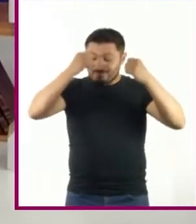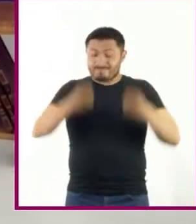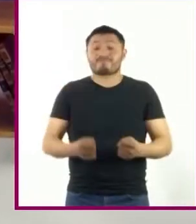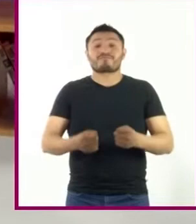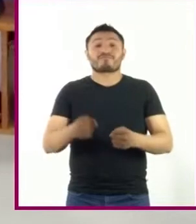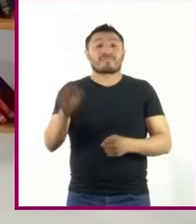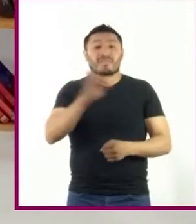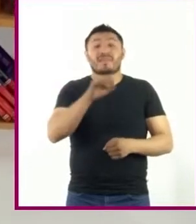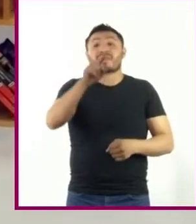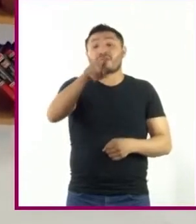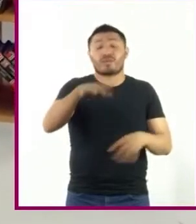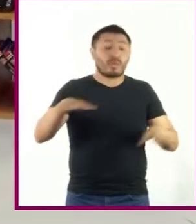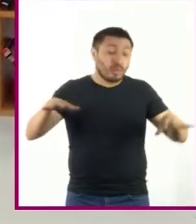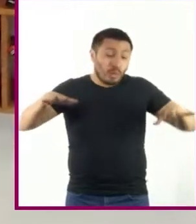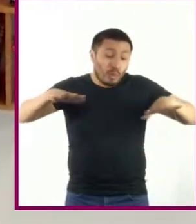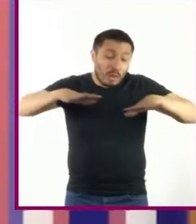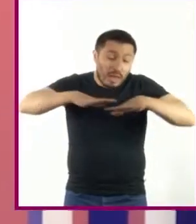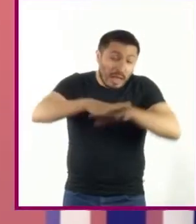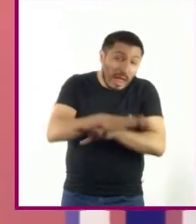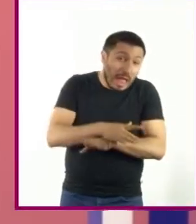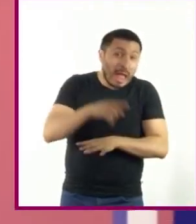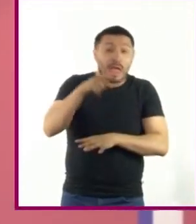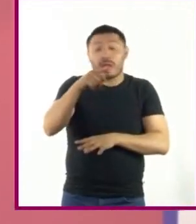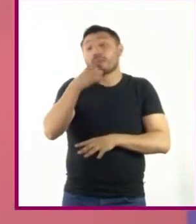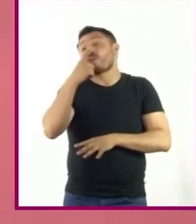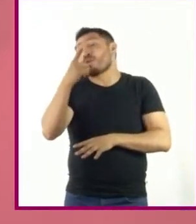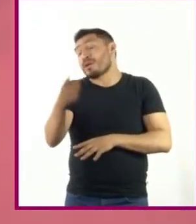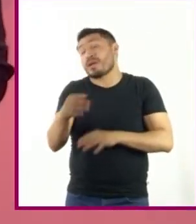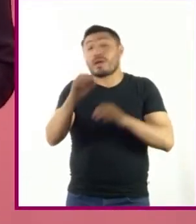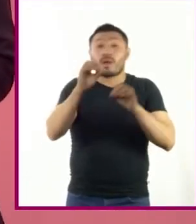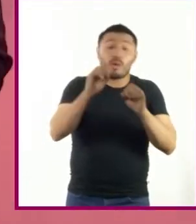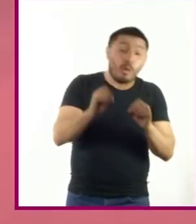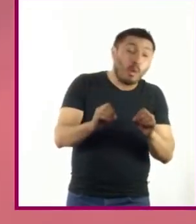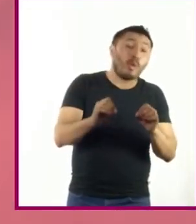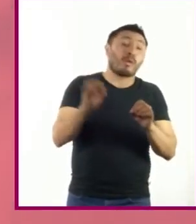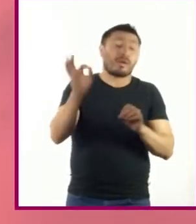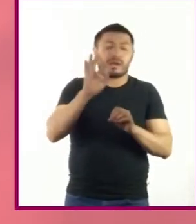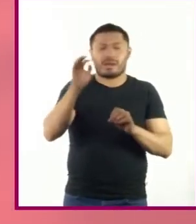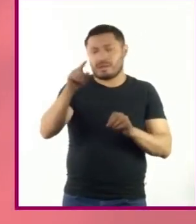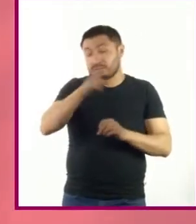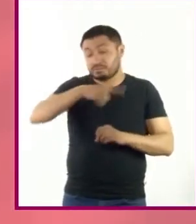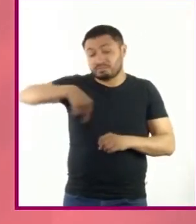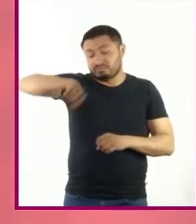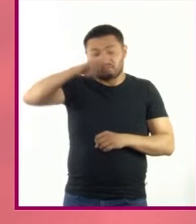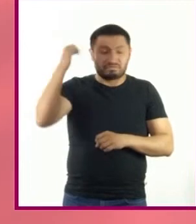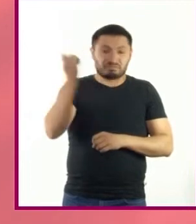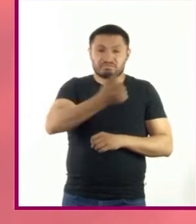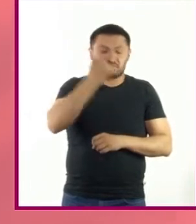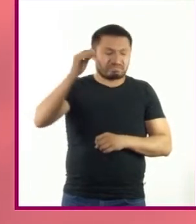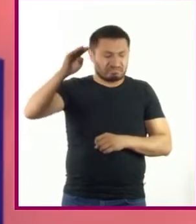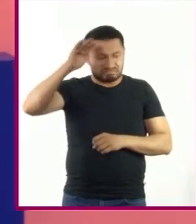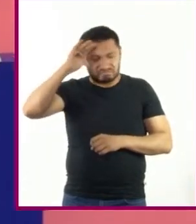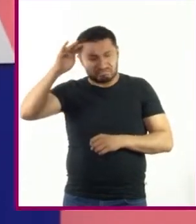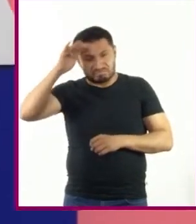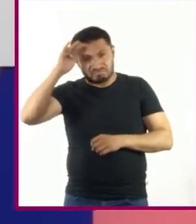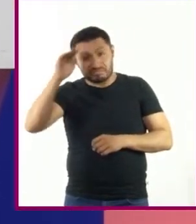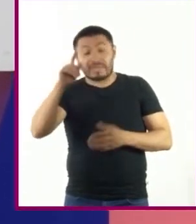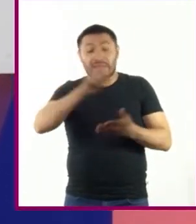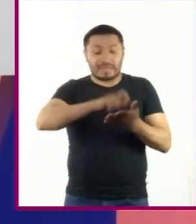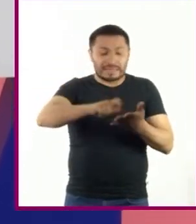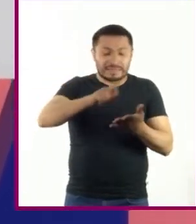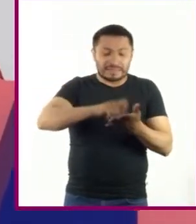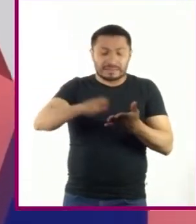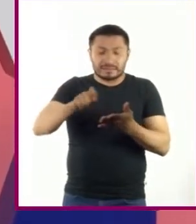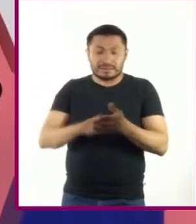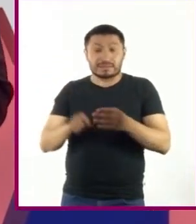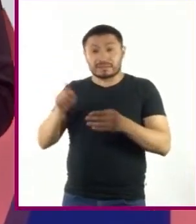hiciera cambios como los que le sugieres o como los que seguramente pensaron las alumnas y alumnos, el texto de